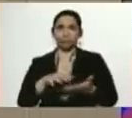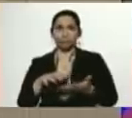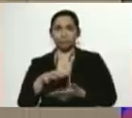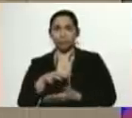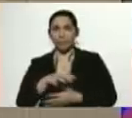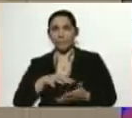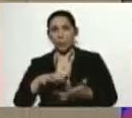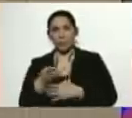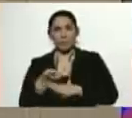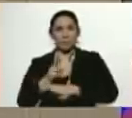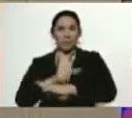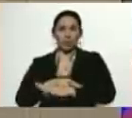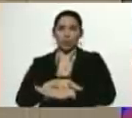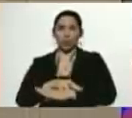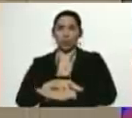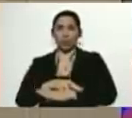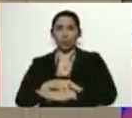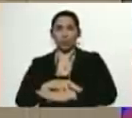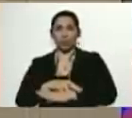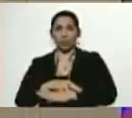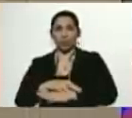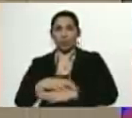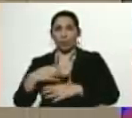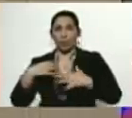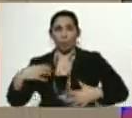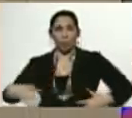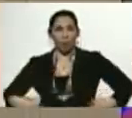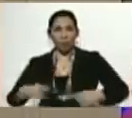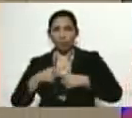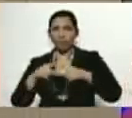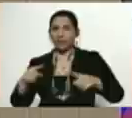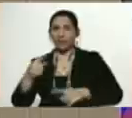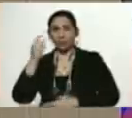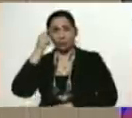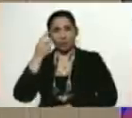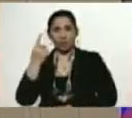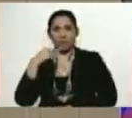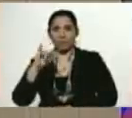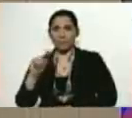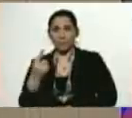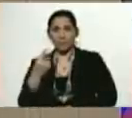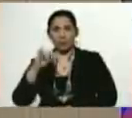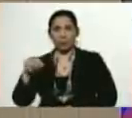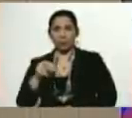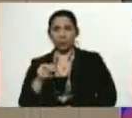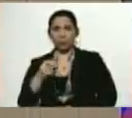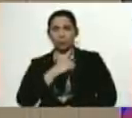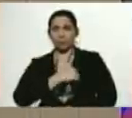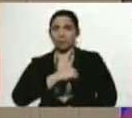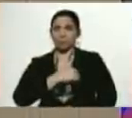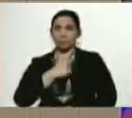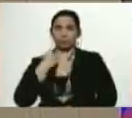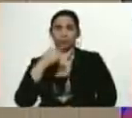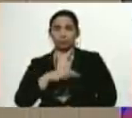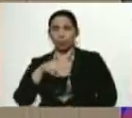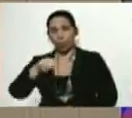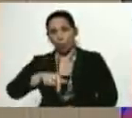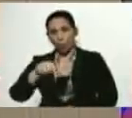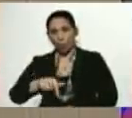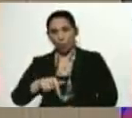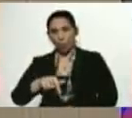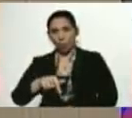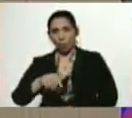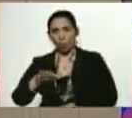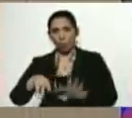crítico, presentó falla multiórgano el día de ayer, el 1 de junio, y lamentablemente fallece hoy a las